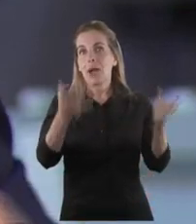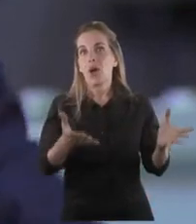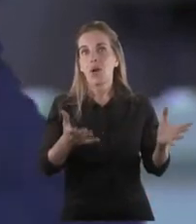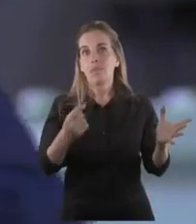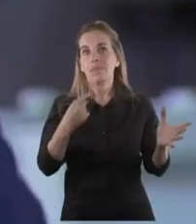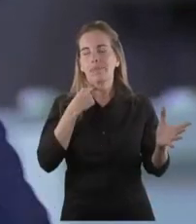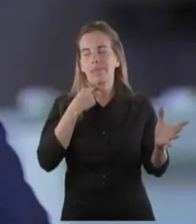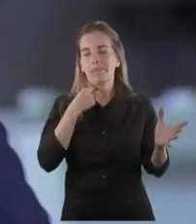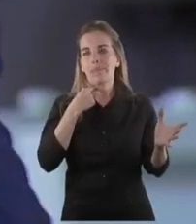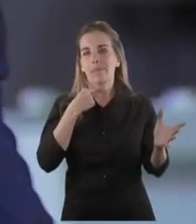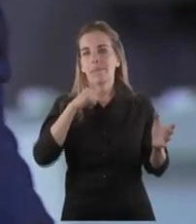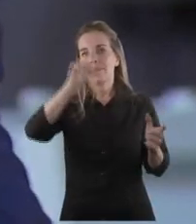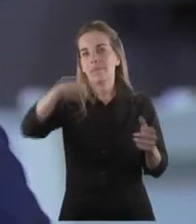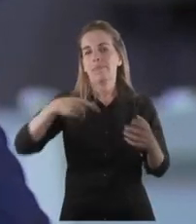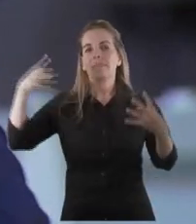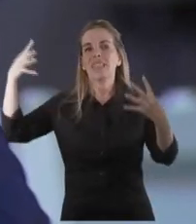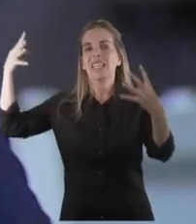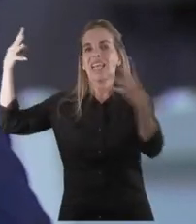aparece la guerra.